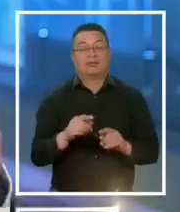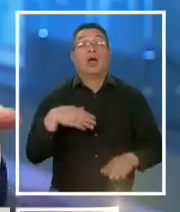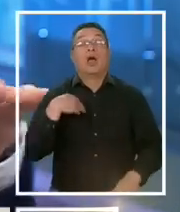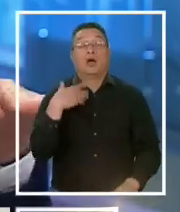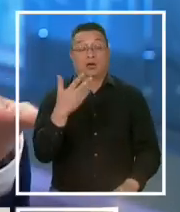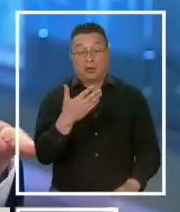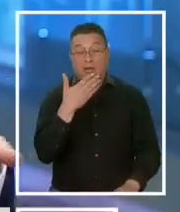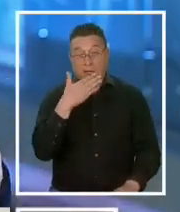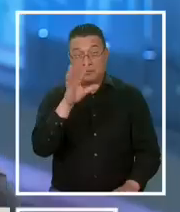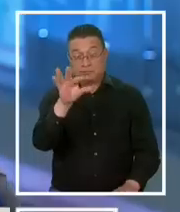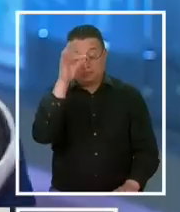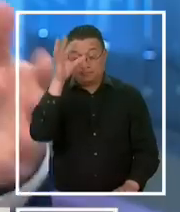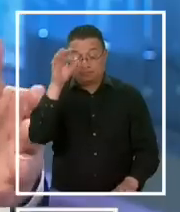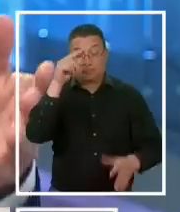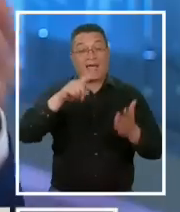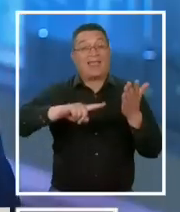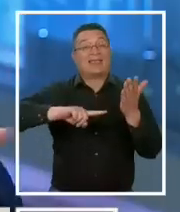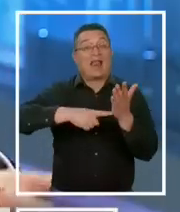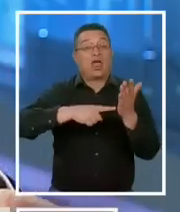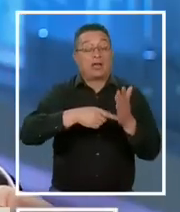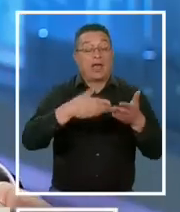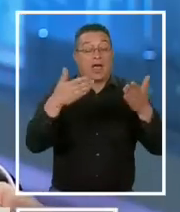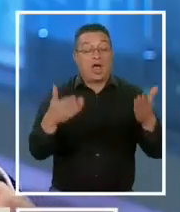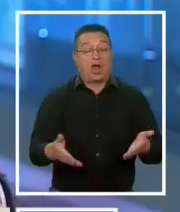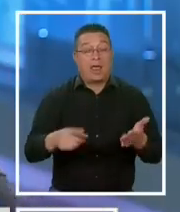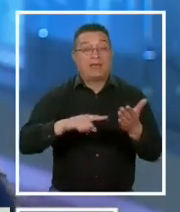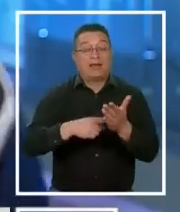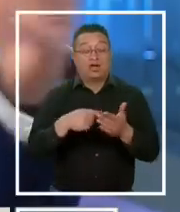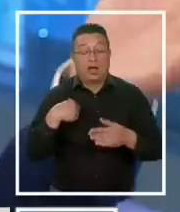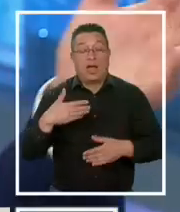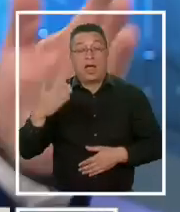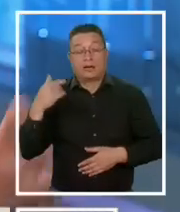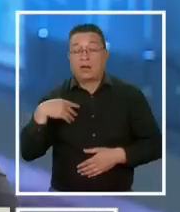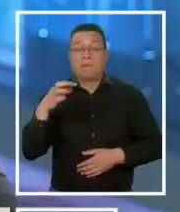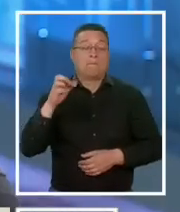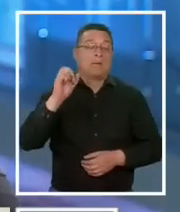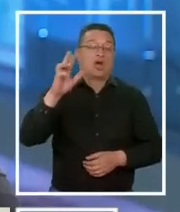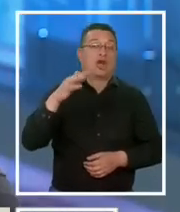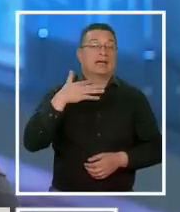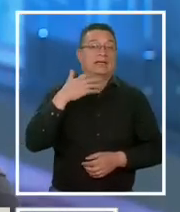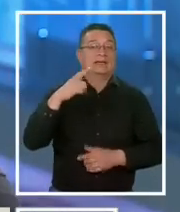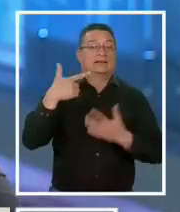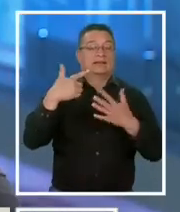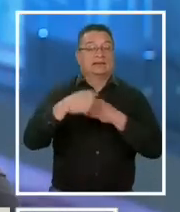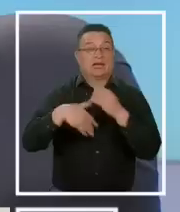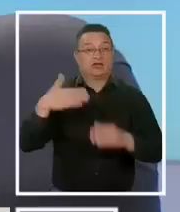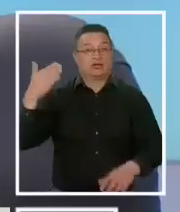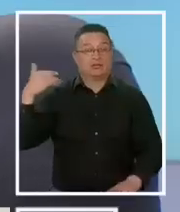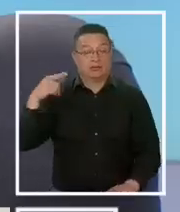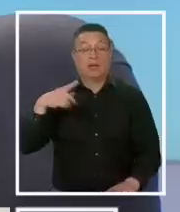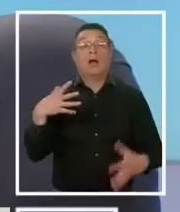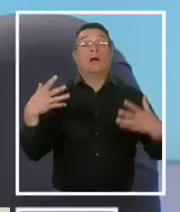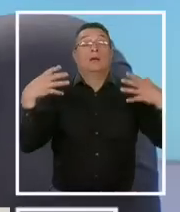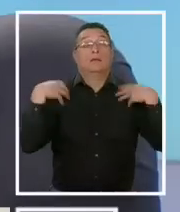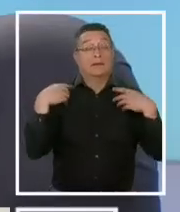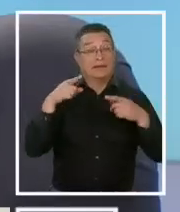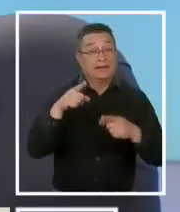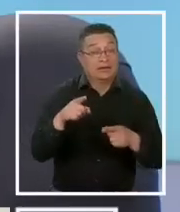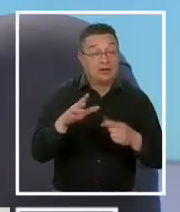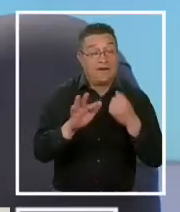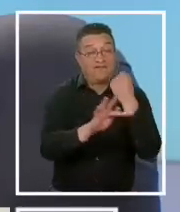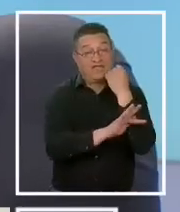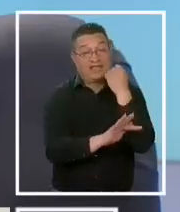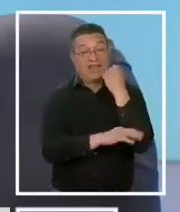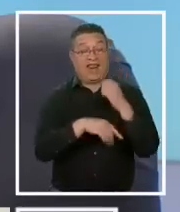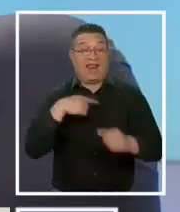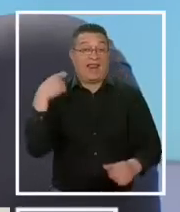si usted compara la tecnología vigente con la tecnología que tenemos nosotros mucho peor que hace siete años ya es la responsabilidad de eso es del fiscal